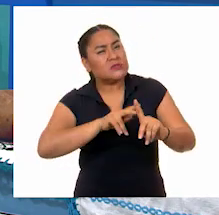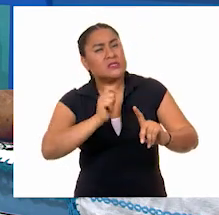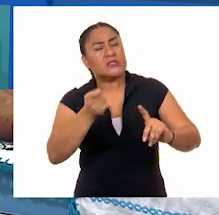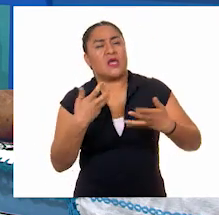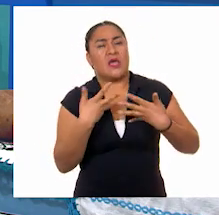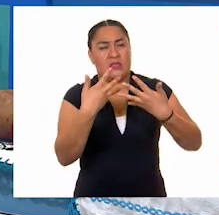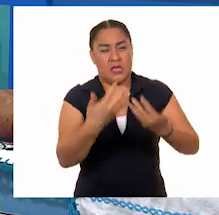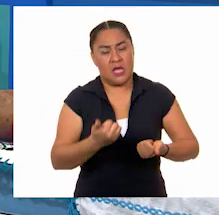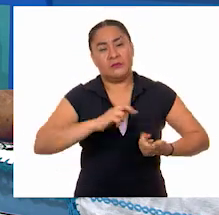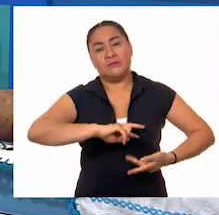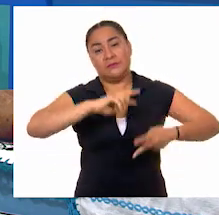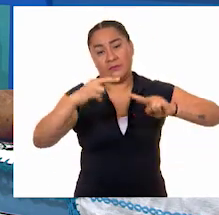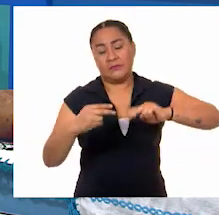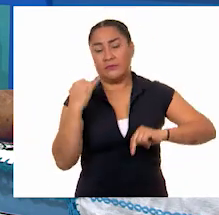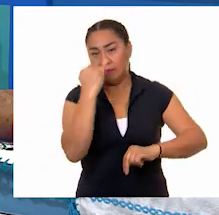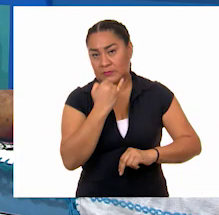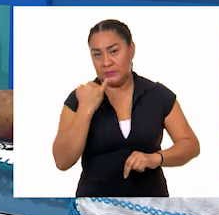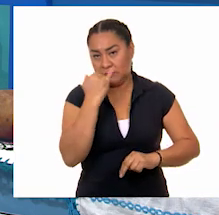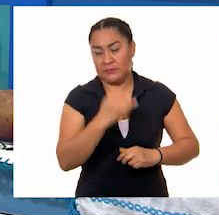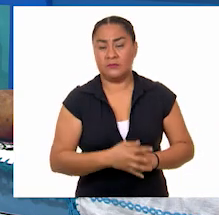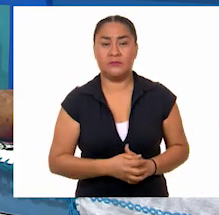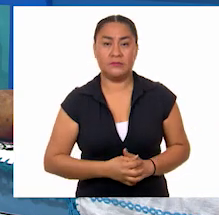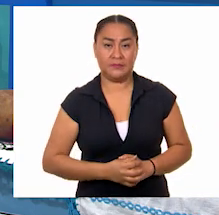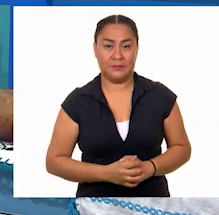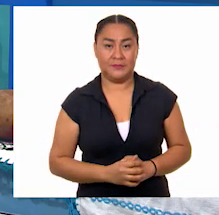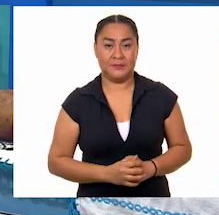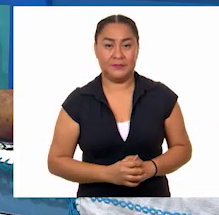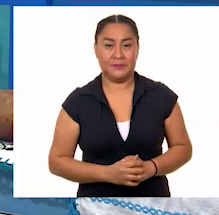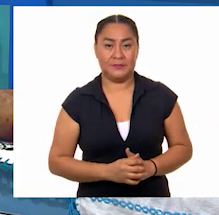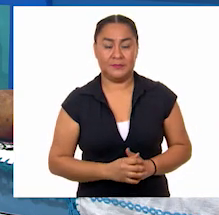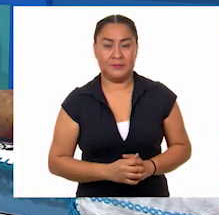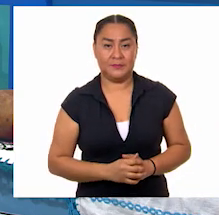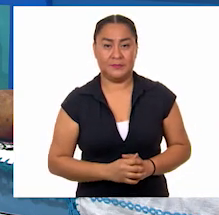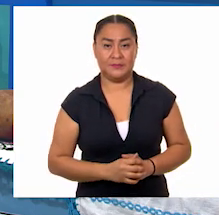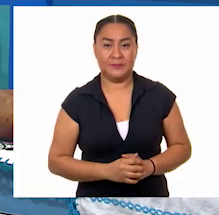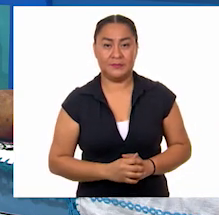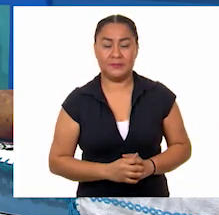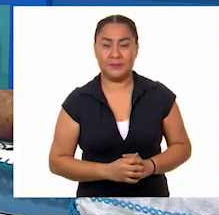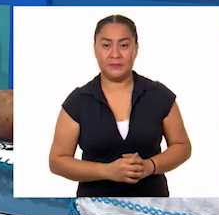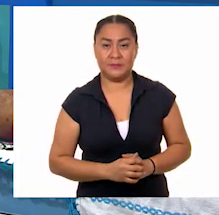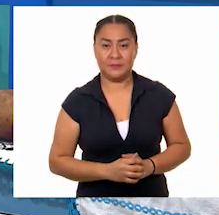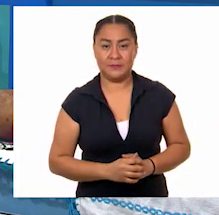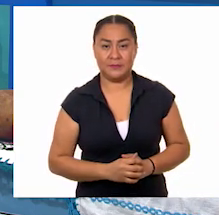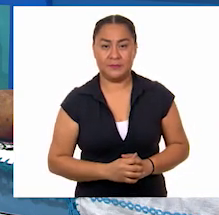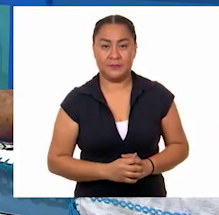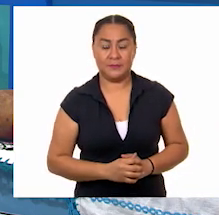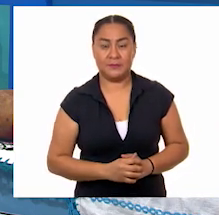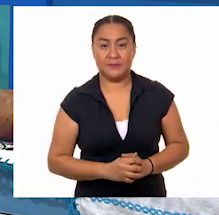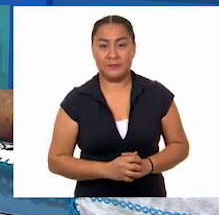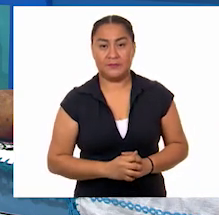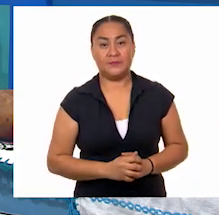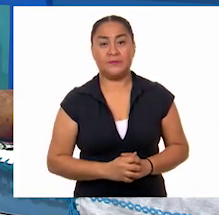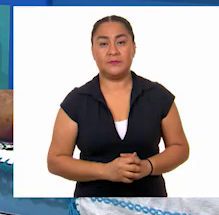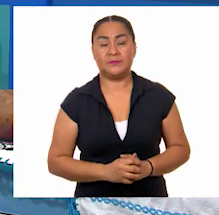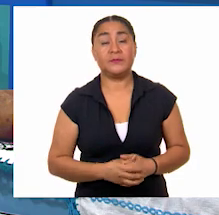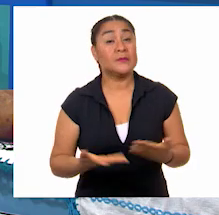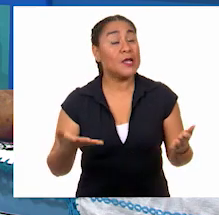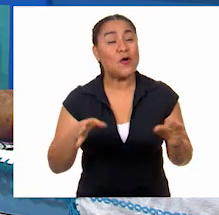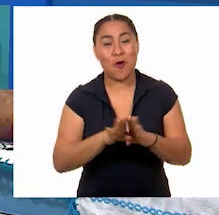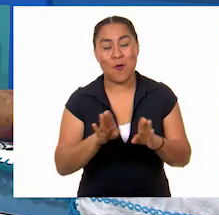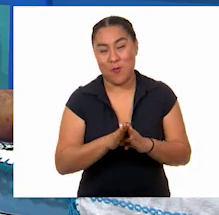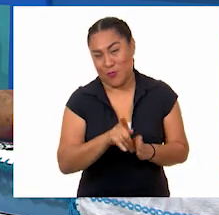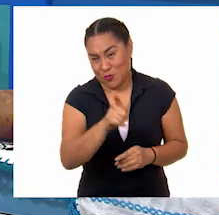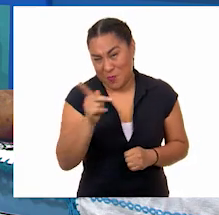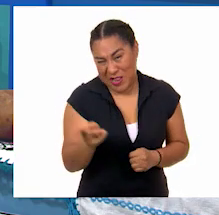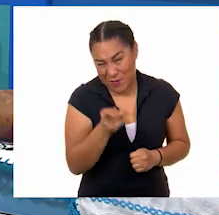mi nanena eja el la ilunza, el atunza, el ainza, la irromacugana. Y para responder a